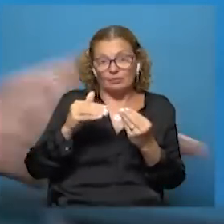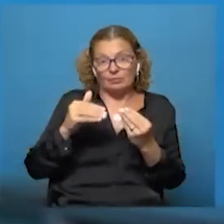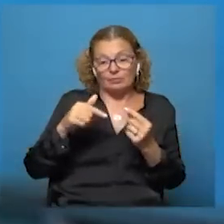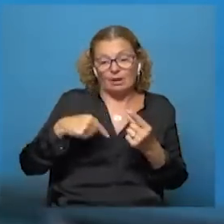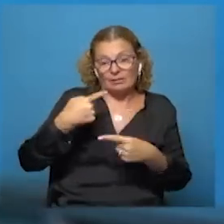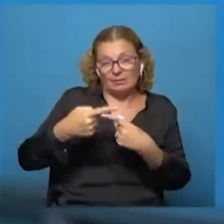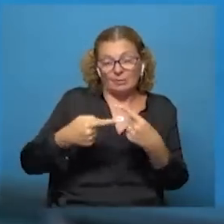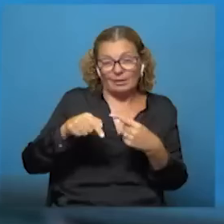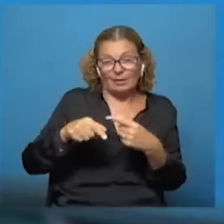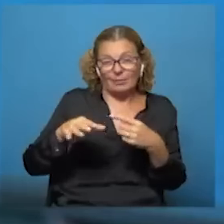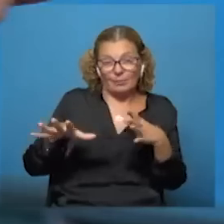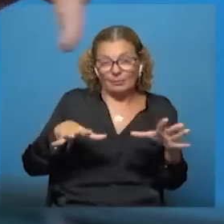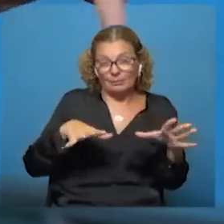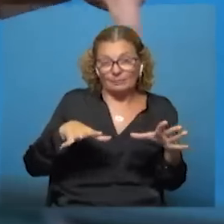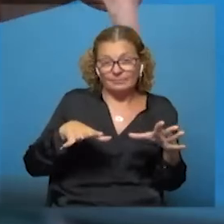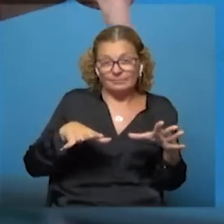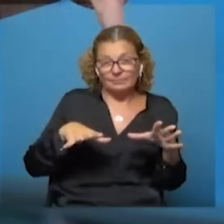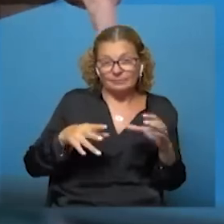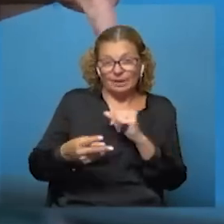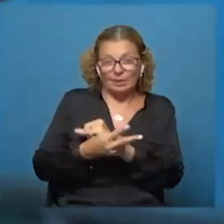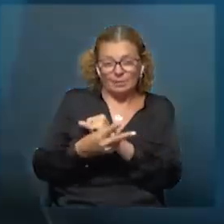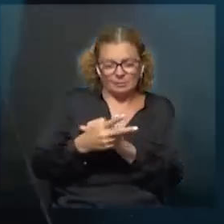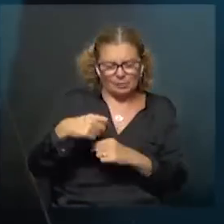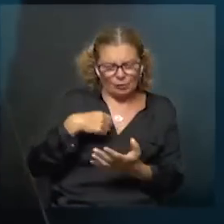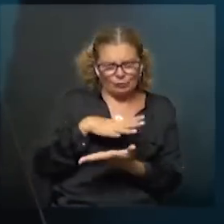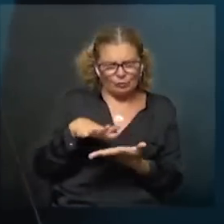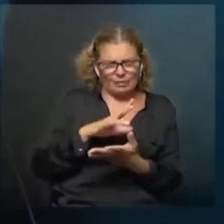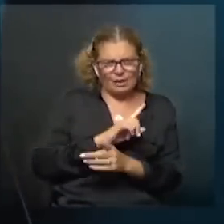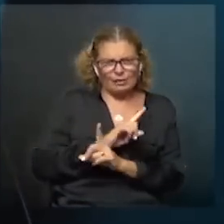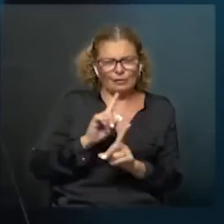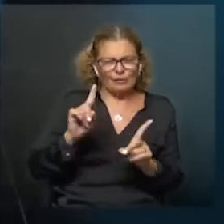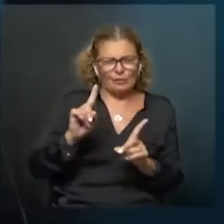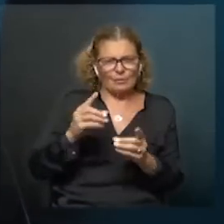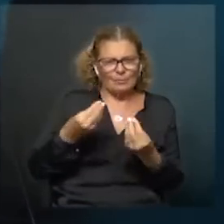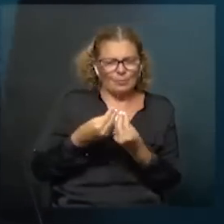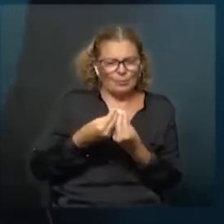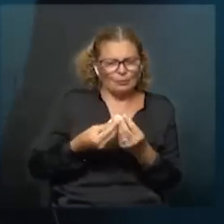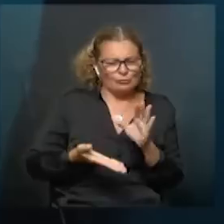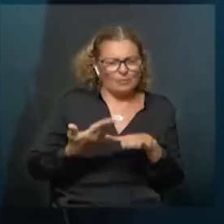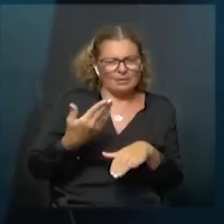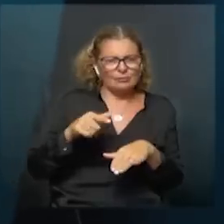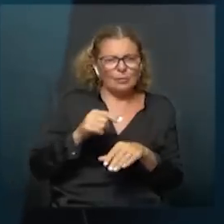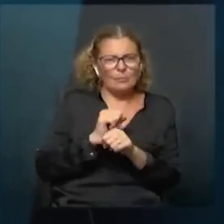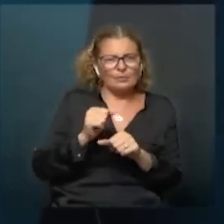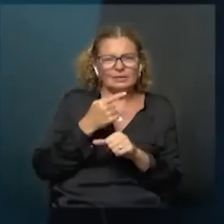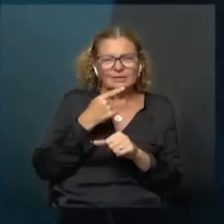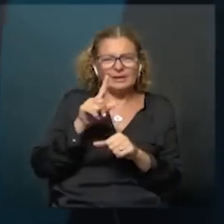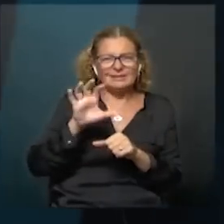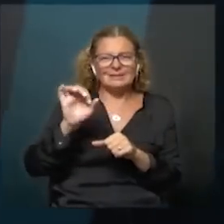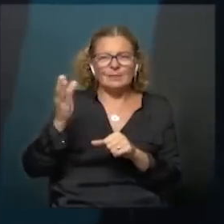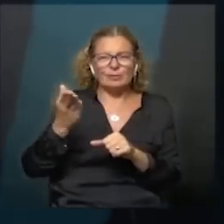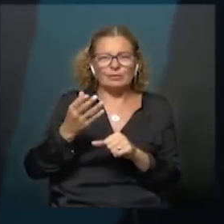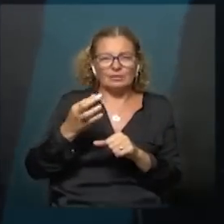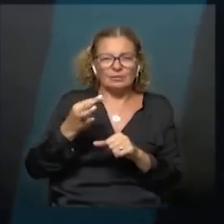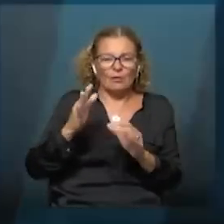acá quedó como que eso es parte de la prevención social no es mucho más porque yo puedo cerrar el 100% de